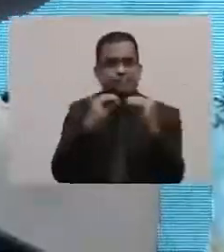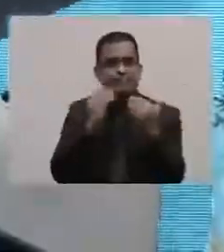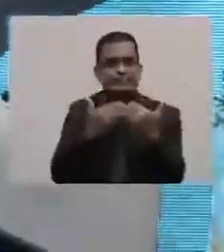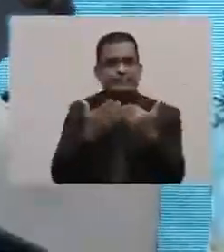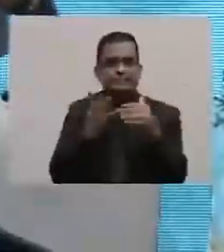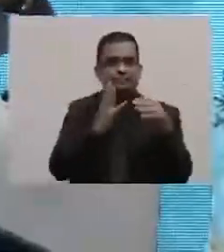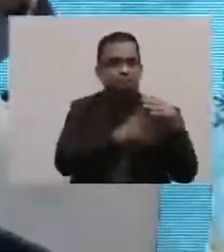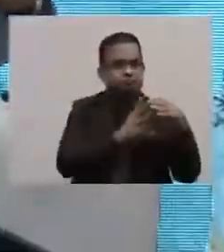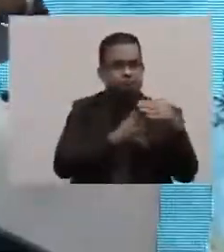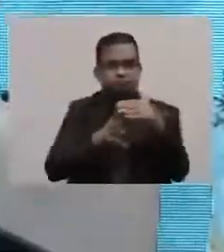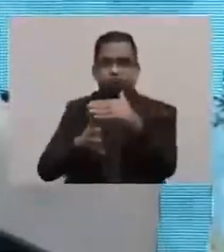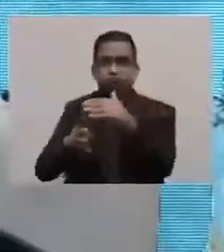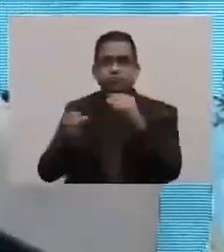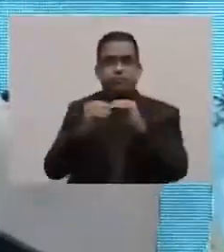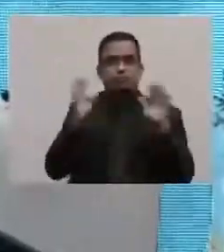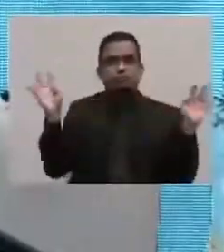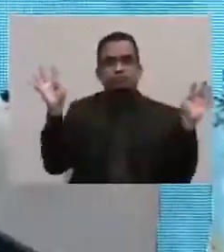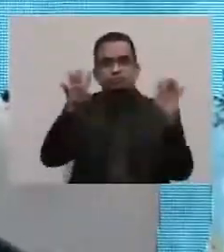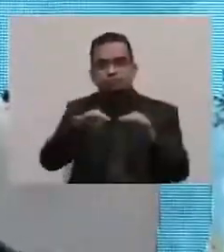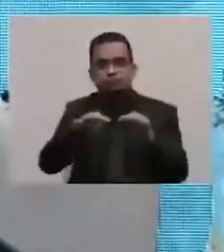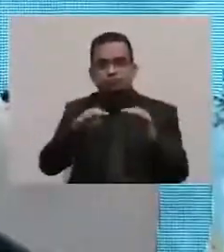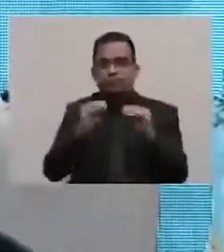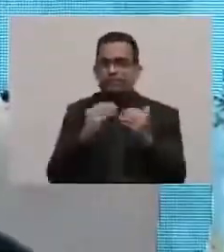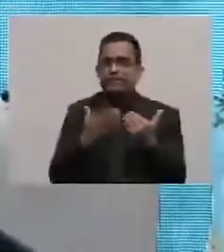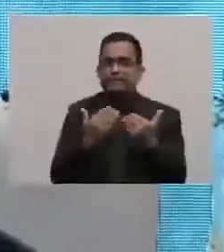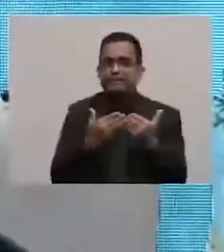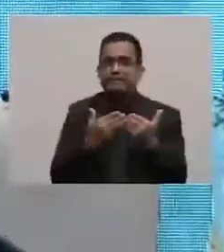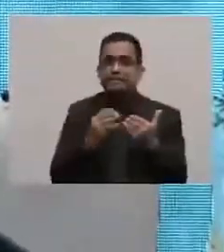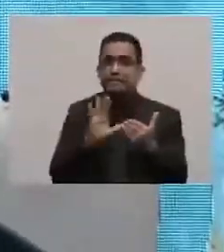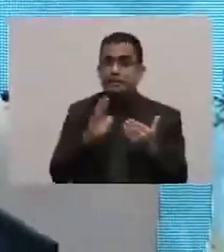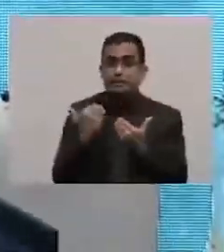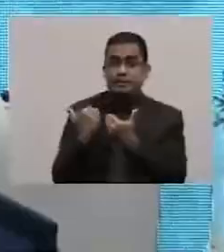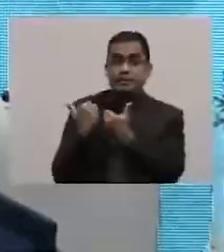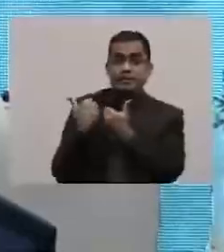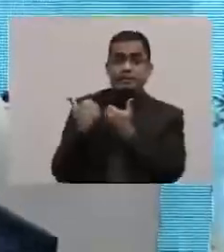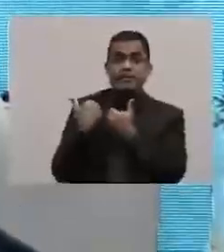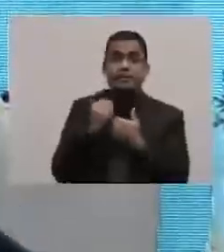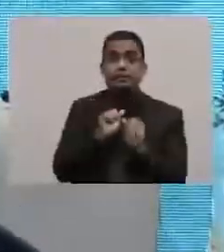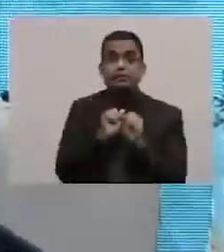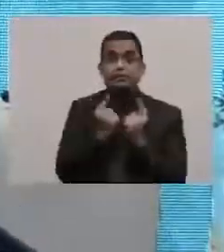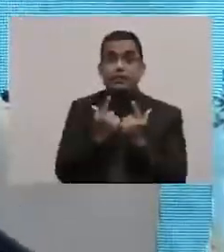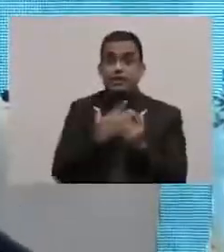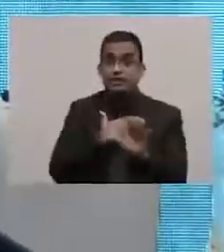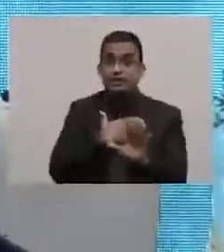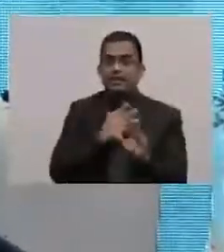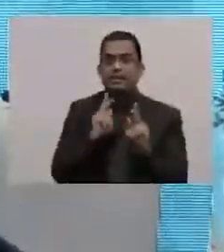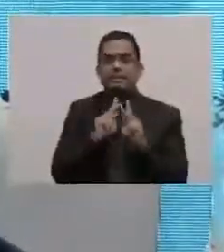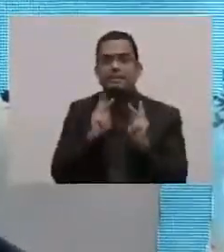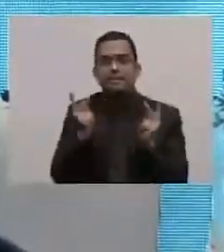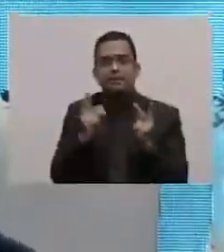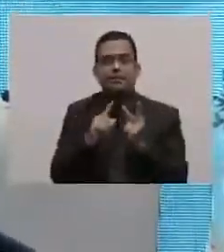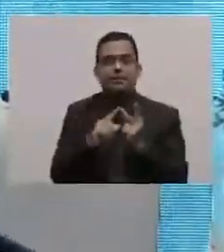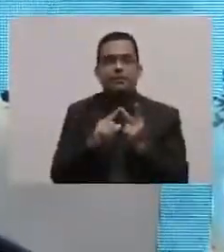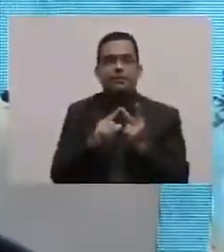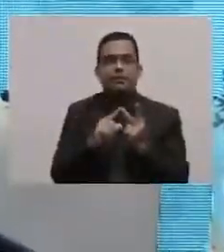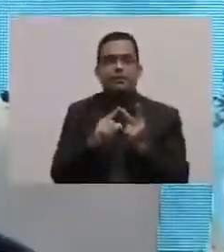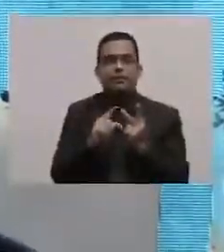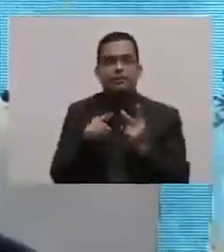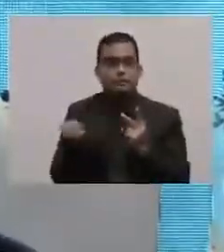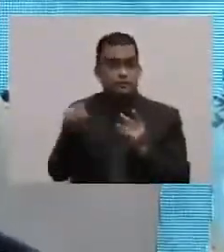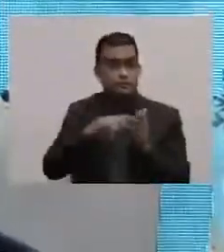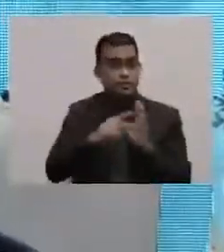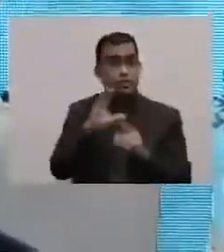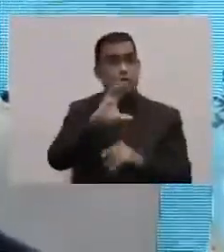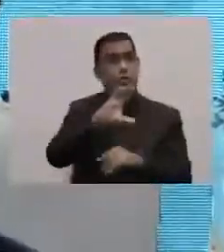más audiencia tiene. Pero como responsabilidad social, porque los medios periodísticos no son una empresa